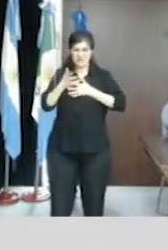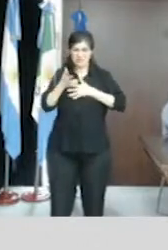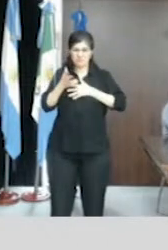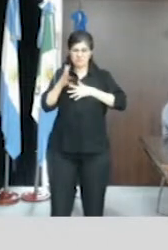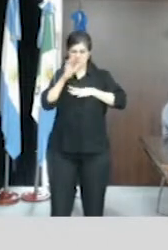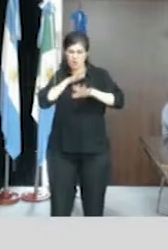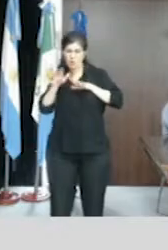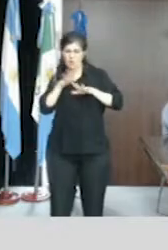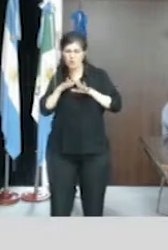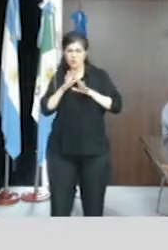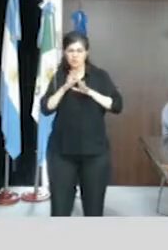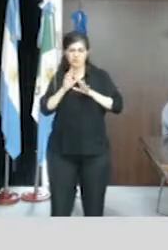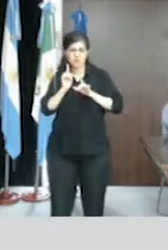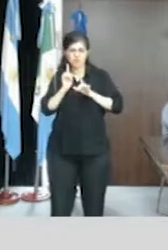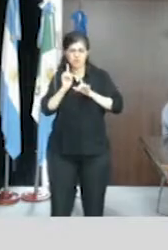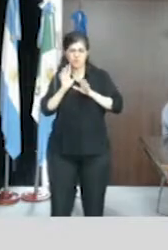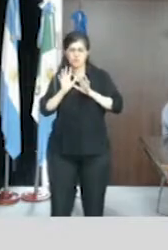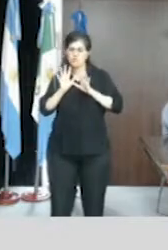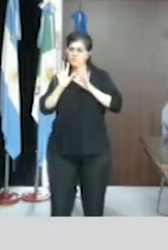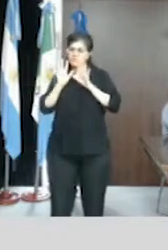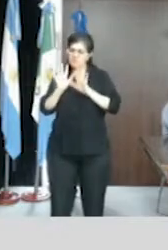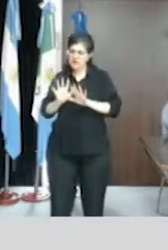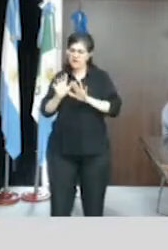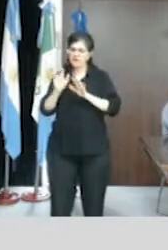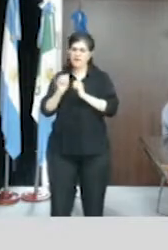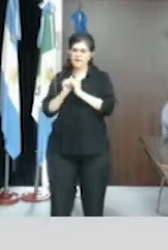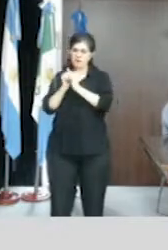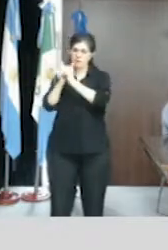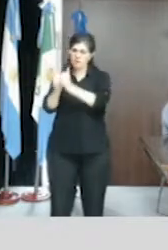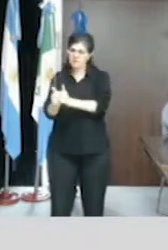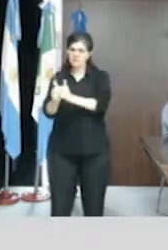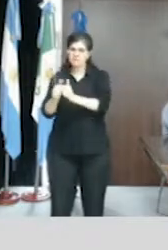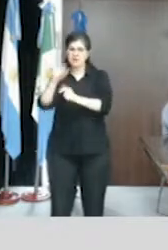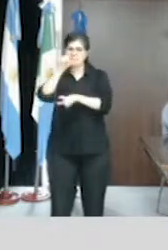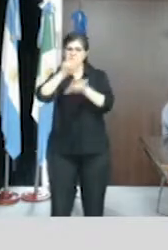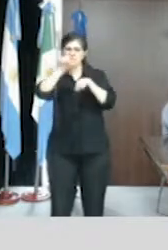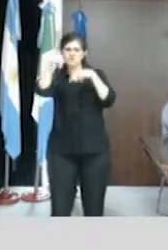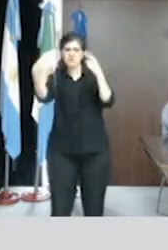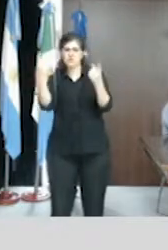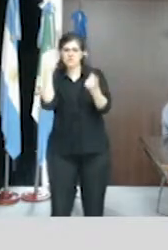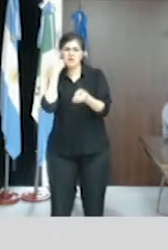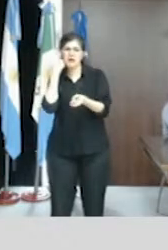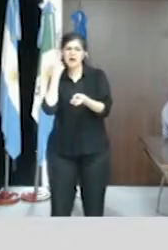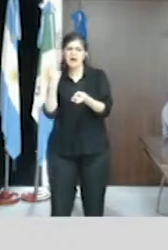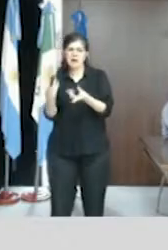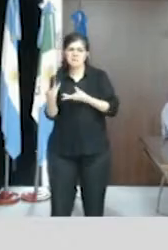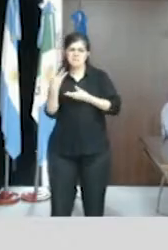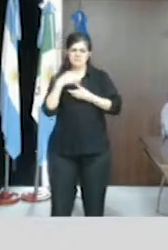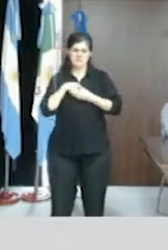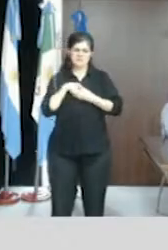lógica. Acompañar se trata de aprender de otros. Muchísimas gracias.